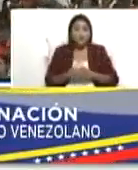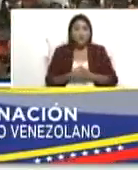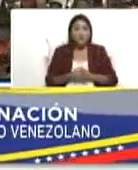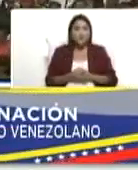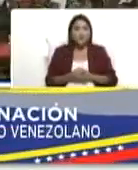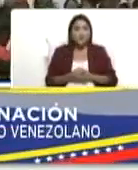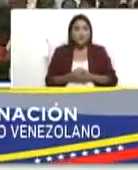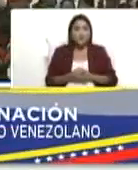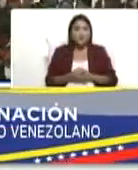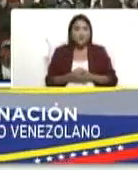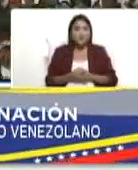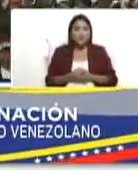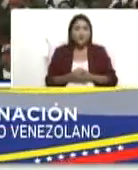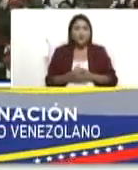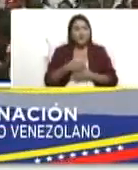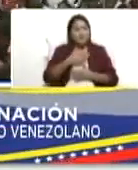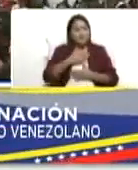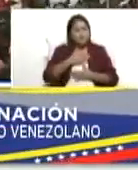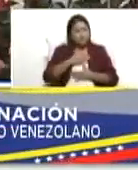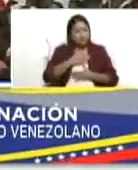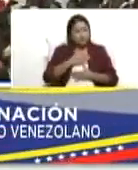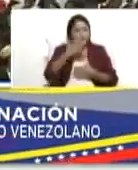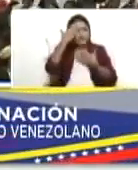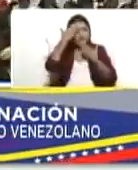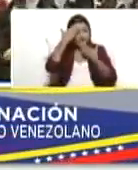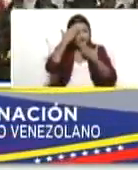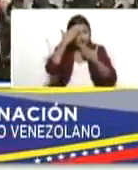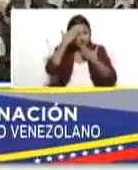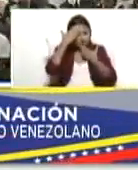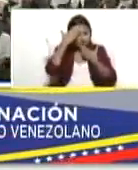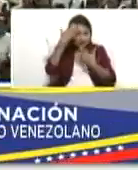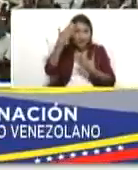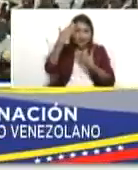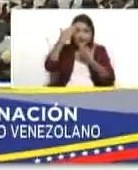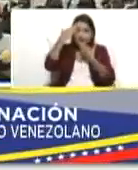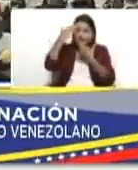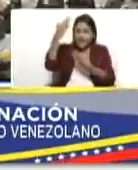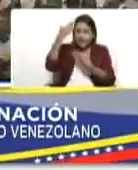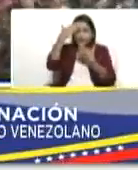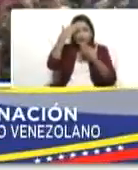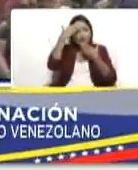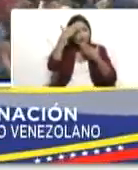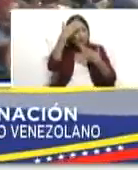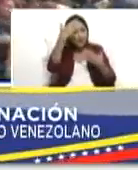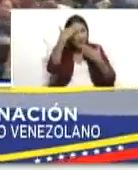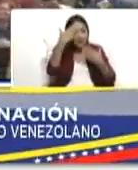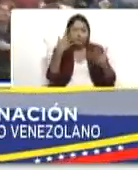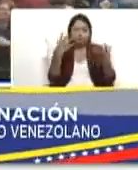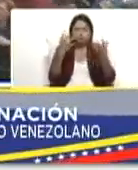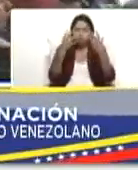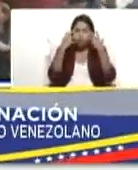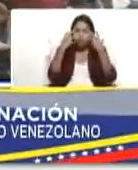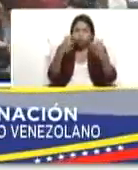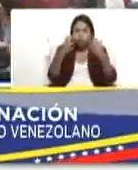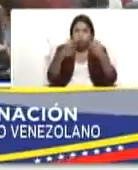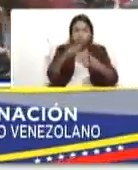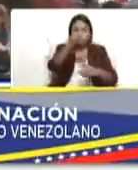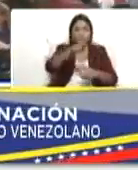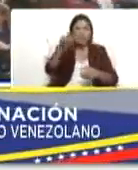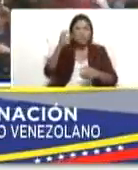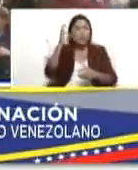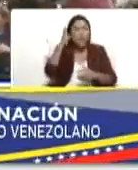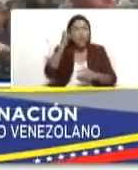asamblea quiero saludar desde aquí a los miles y miles de hombres y